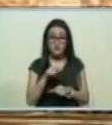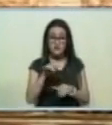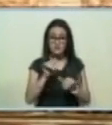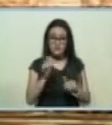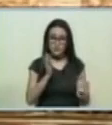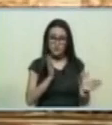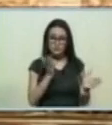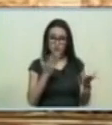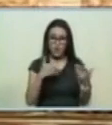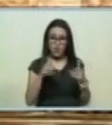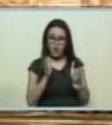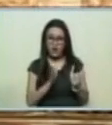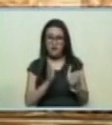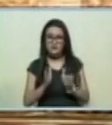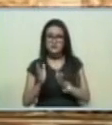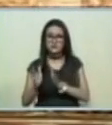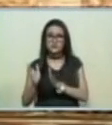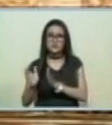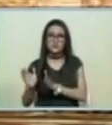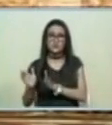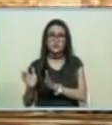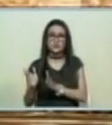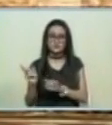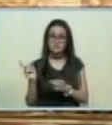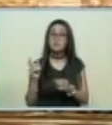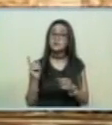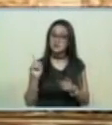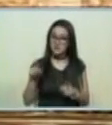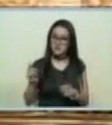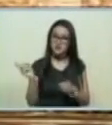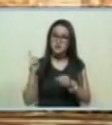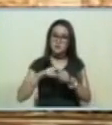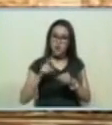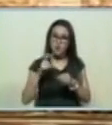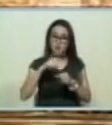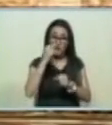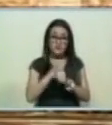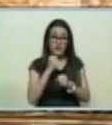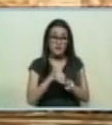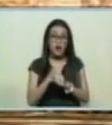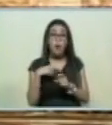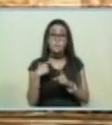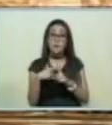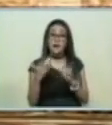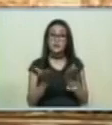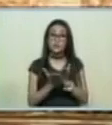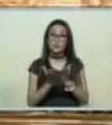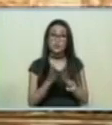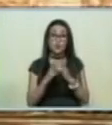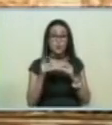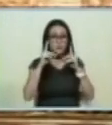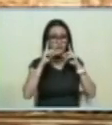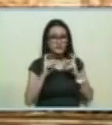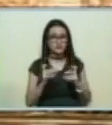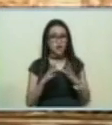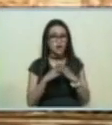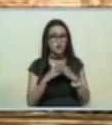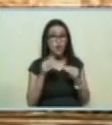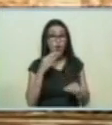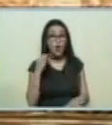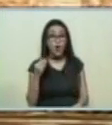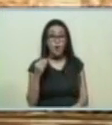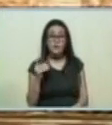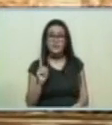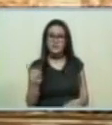organicen, además de identificar e incorporar al trabajo y al estudio, a todos estos profesionales y a toda esta